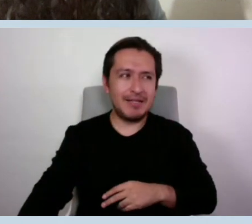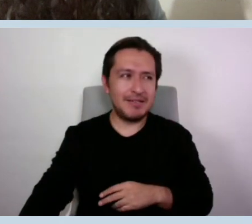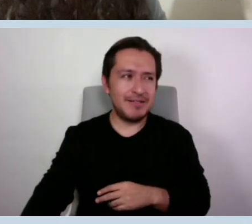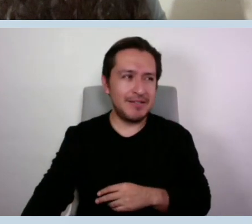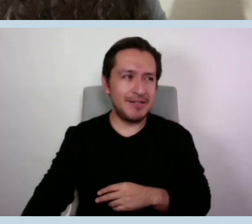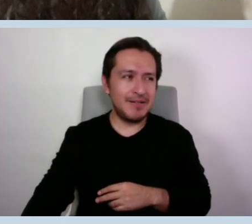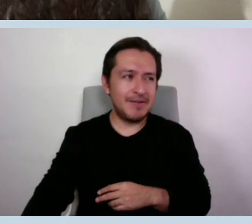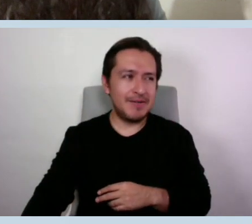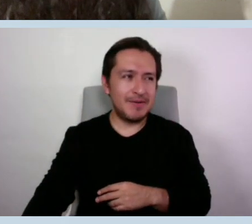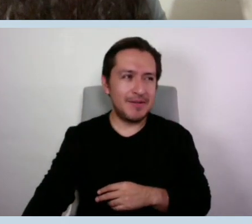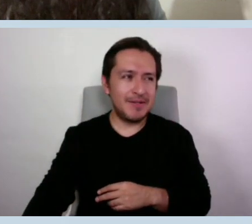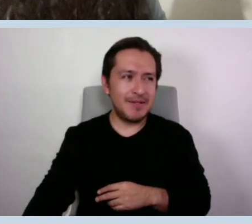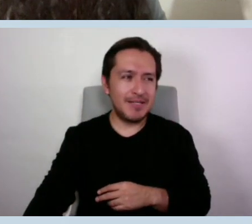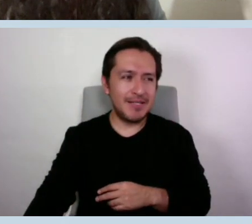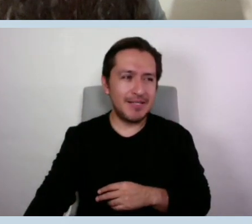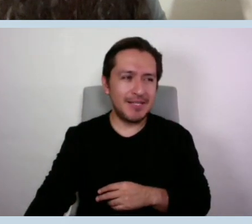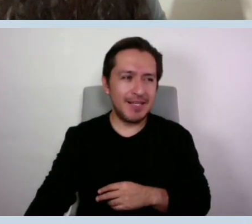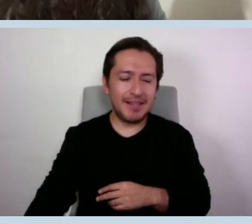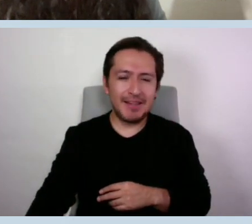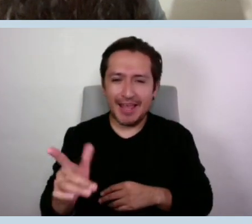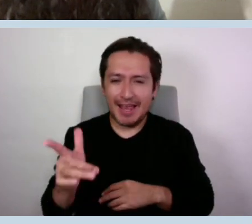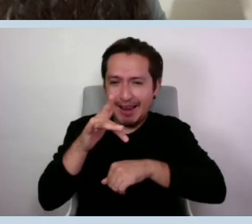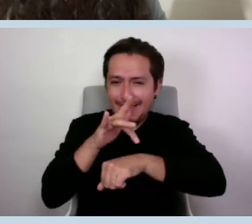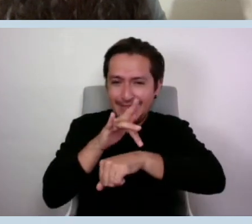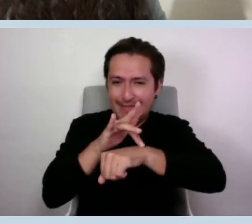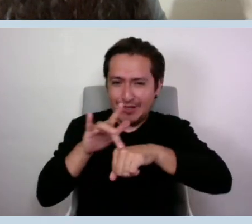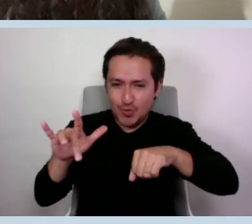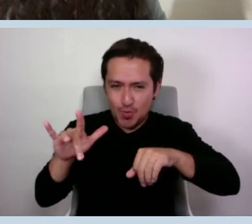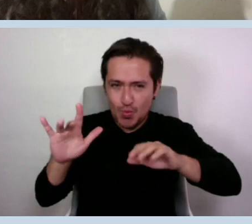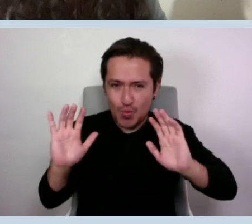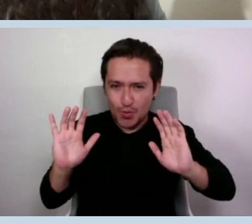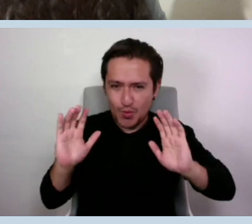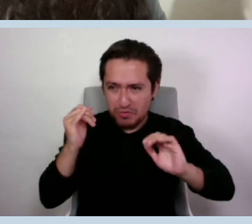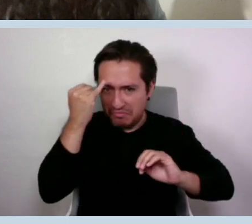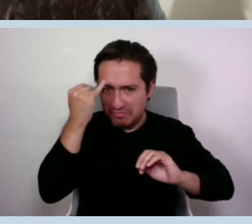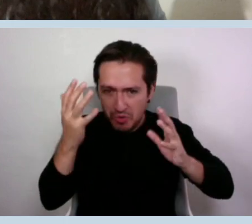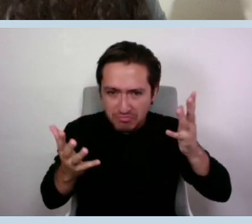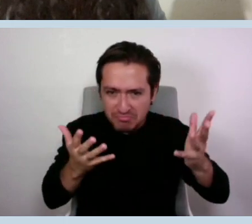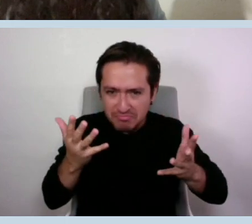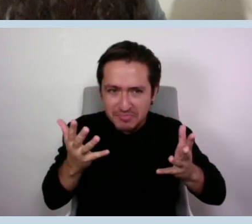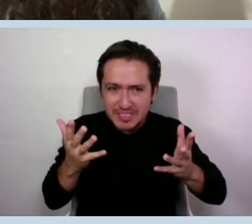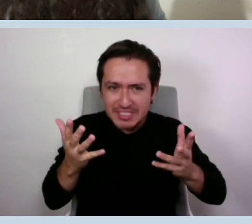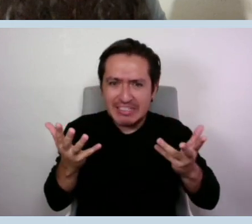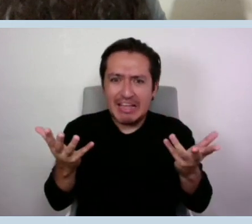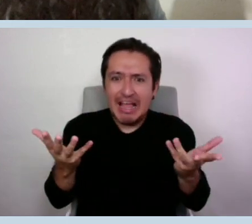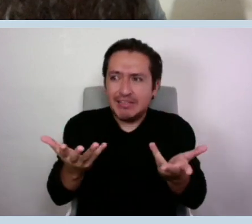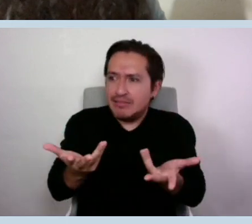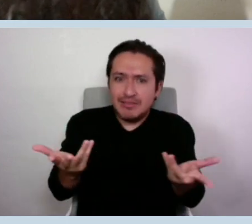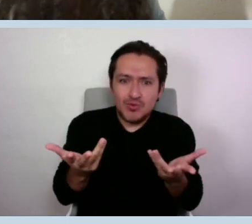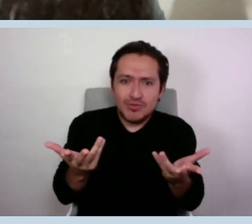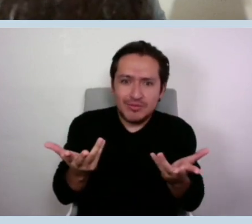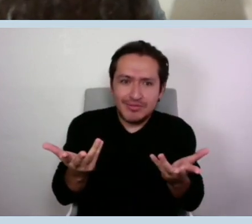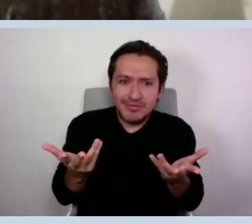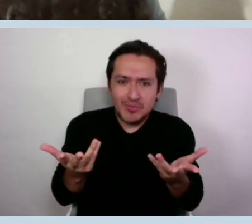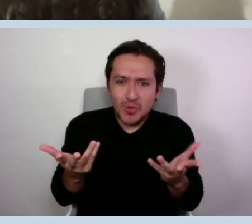en escena o así Diego y ya estábamos así pero qué hacemos O sea que cómo lo pensamos